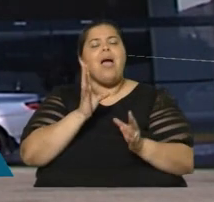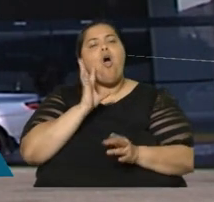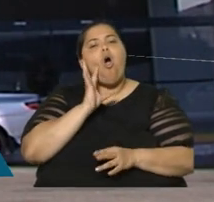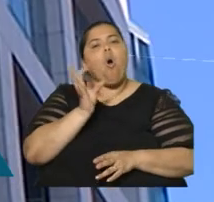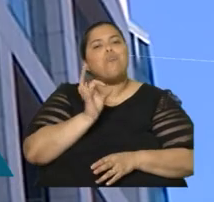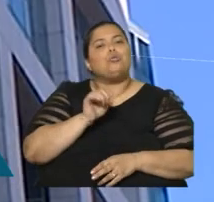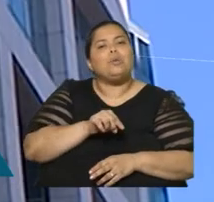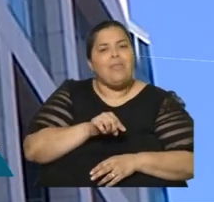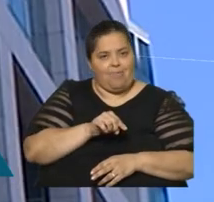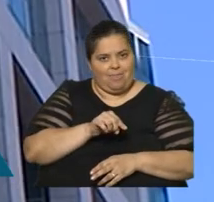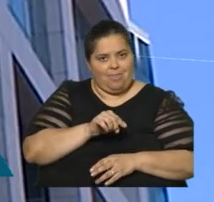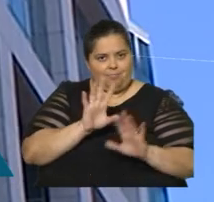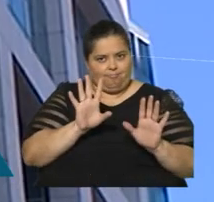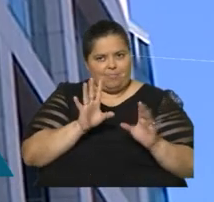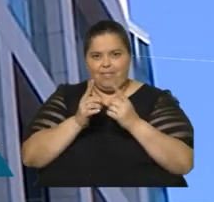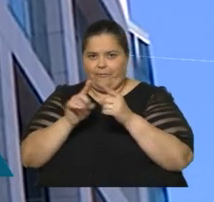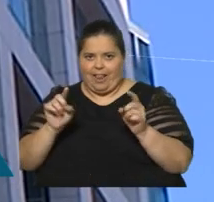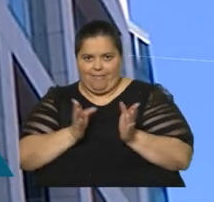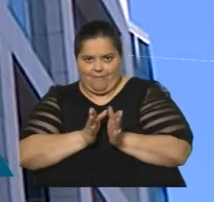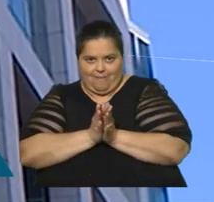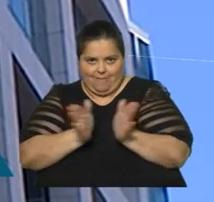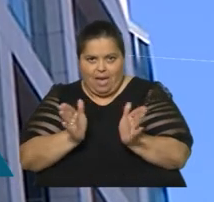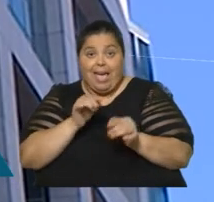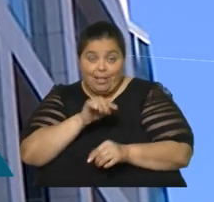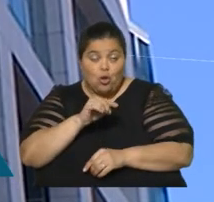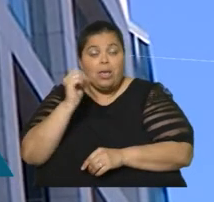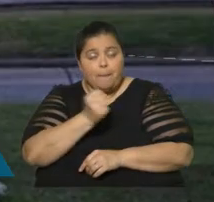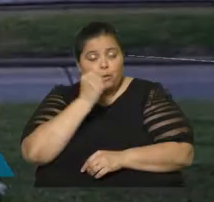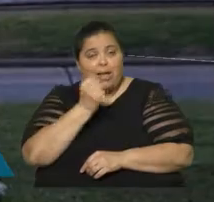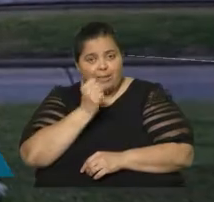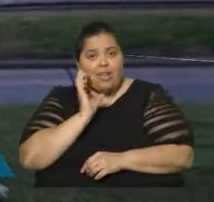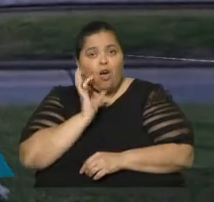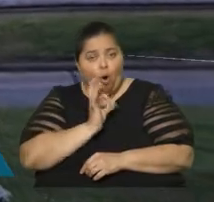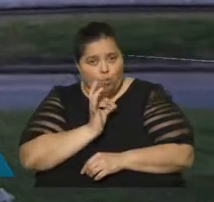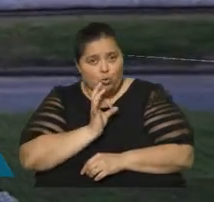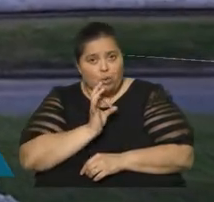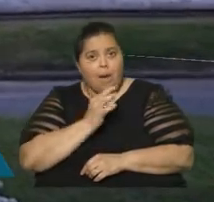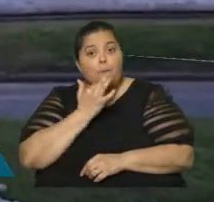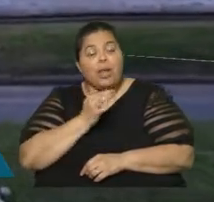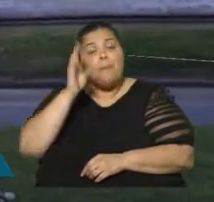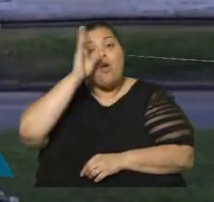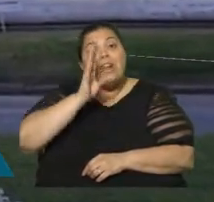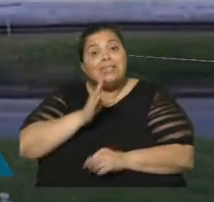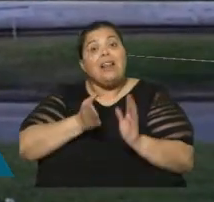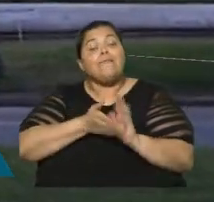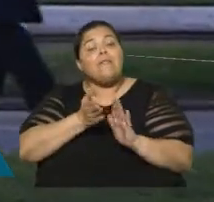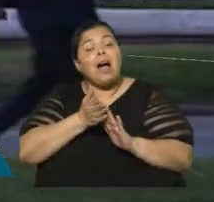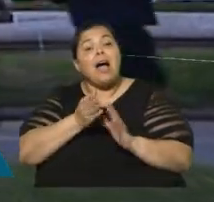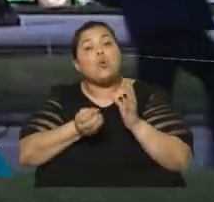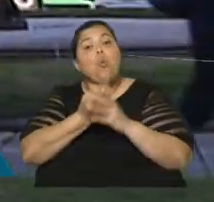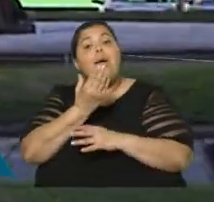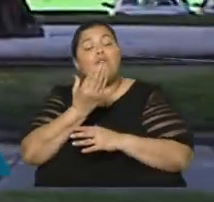oportunidad, que no es una cuestión menor ni trivial. En Brasil está por asumir un nuevo gobierno,